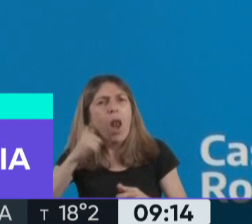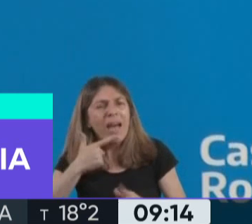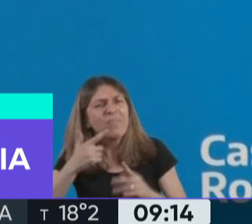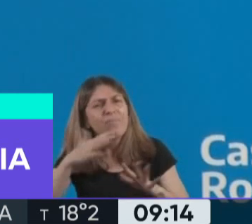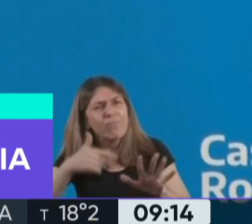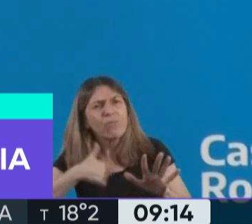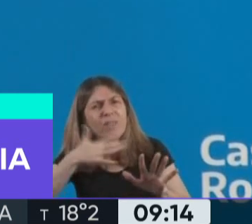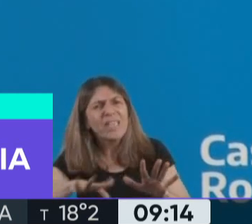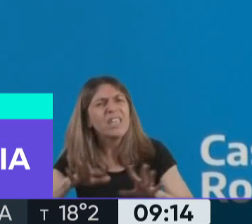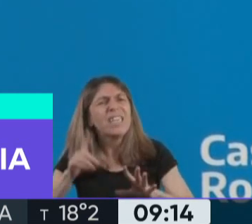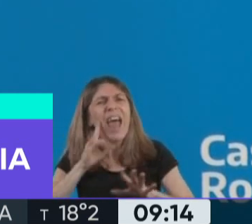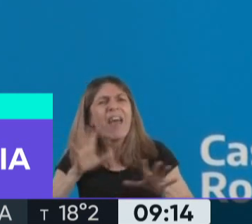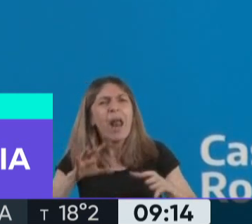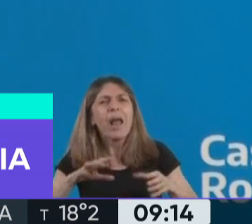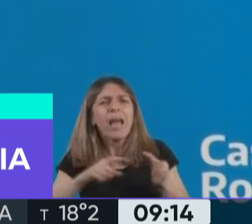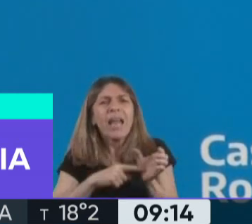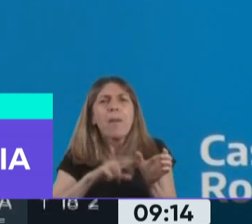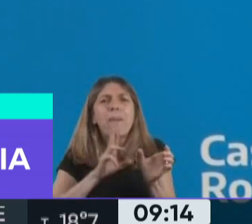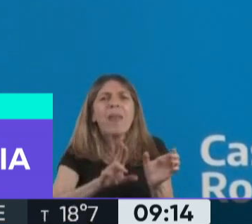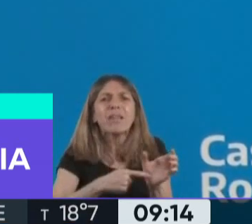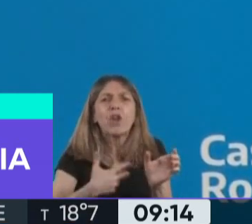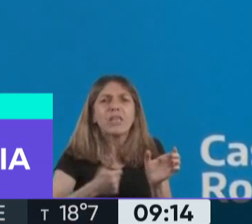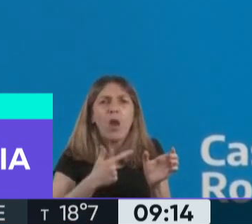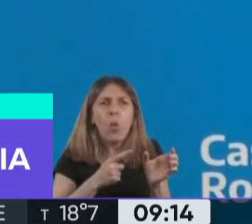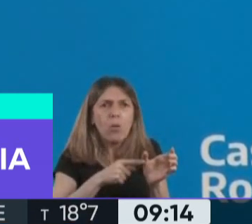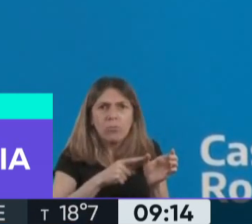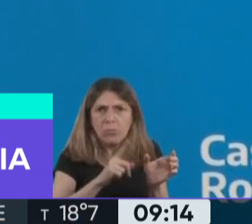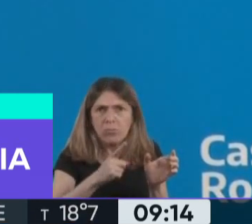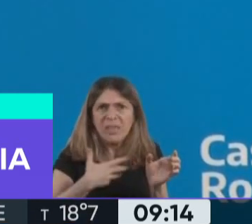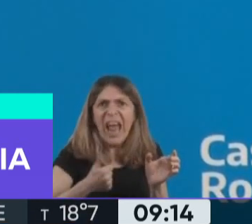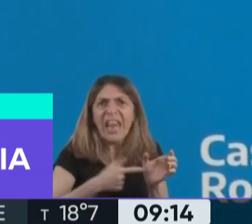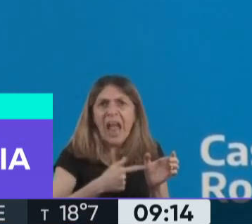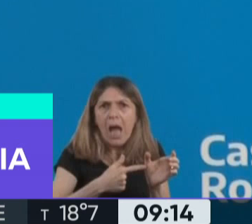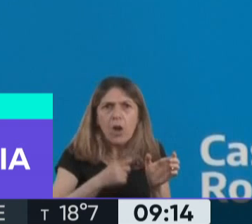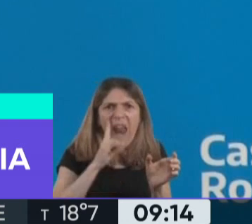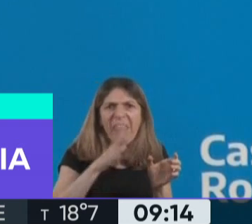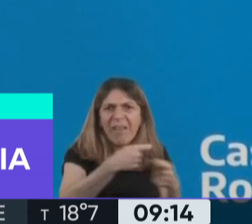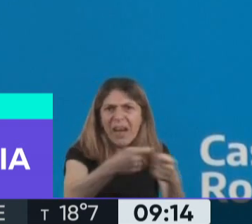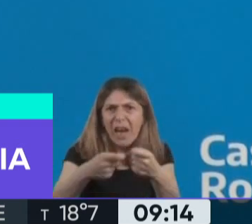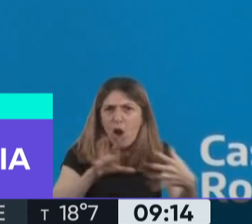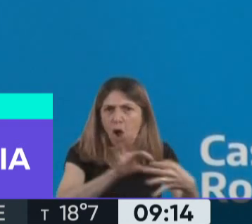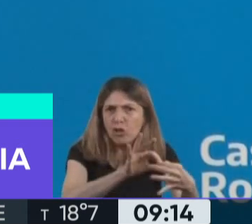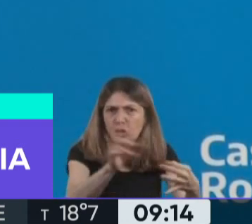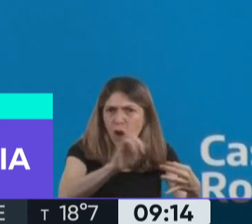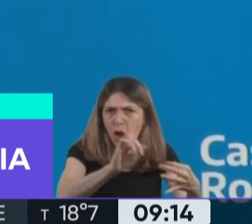sanitario no tiene nada que ver con los comerciantes, pero digo, de todas maneras, el pase sanitario tiene que ver con